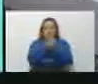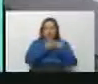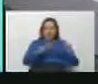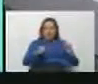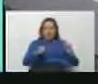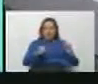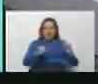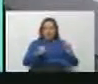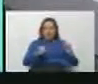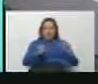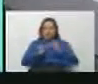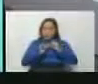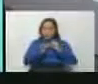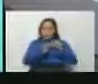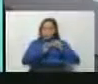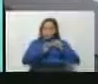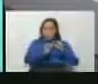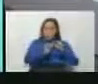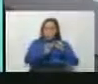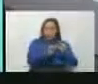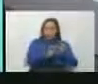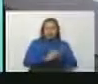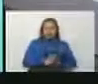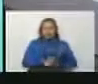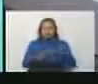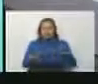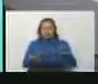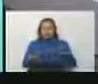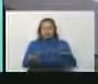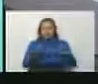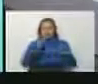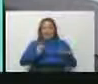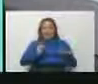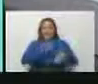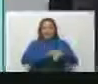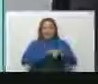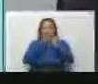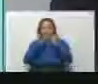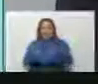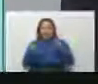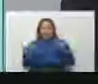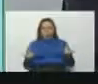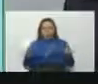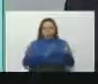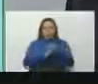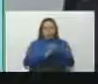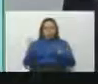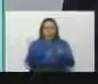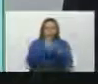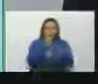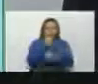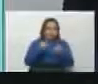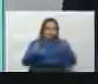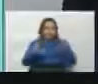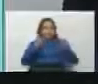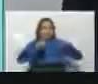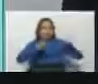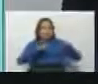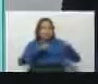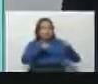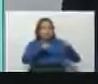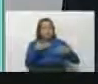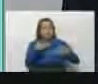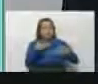independencia continúa. ¿En qué etapa estamos ahorita? Bueno, fíjate, esa es una afirmación